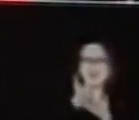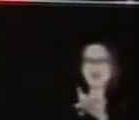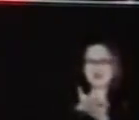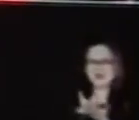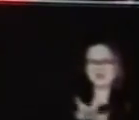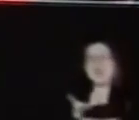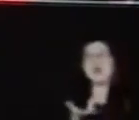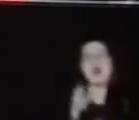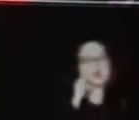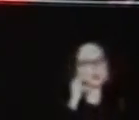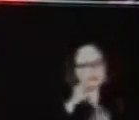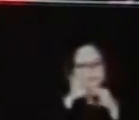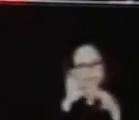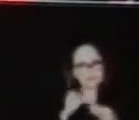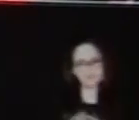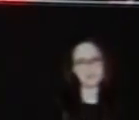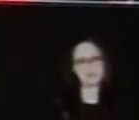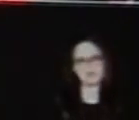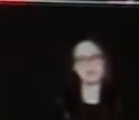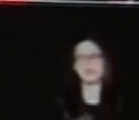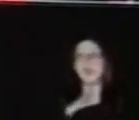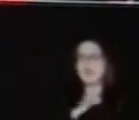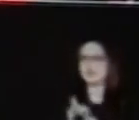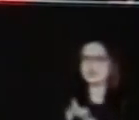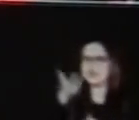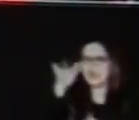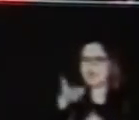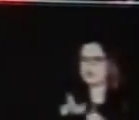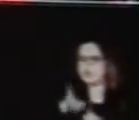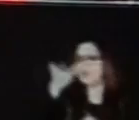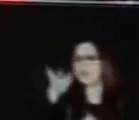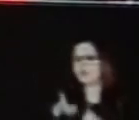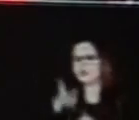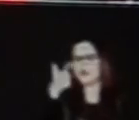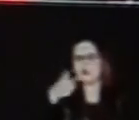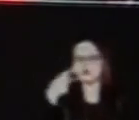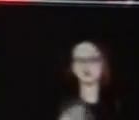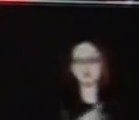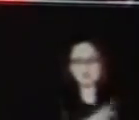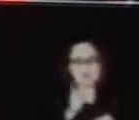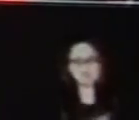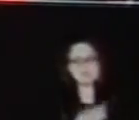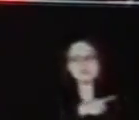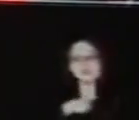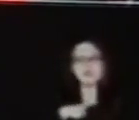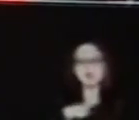macroeconómicos, es decir, con inflación y endeudamiento.